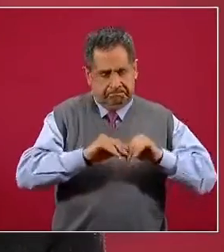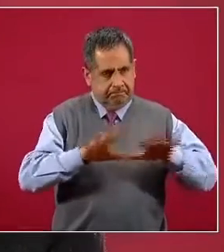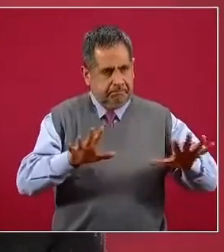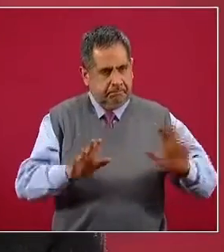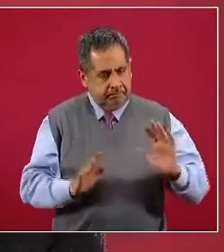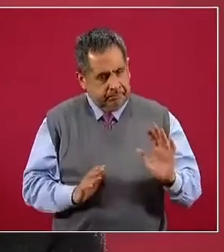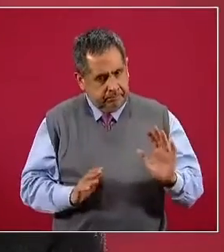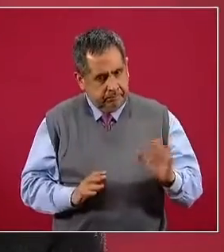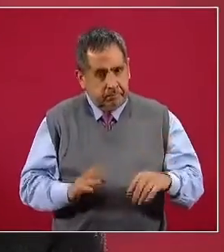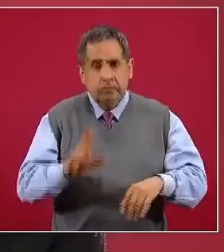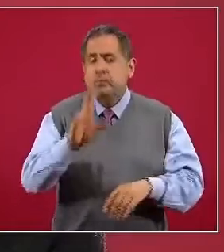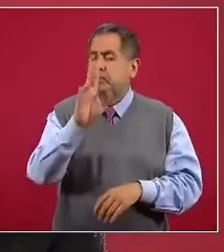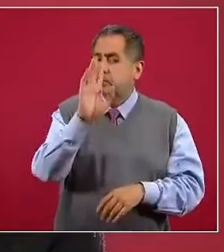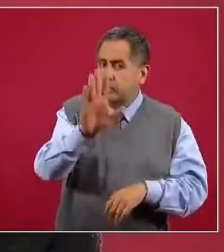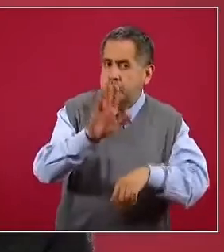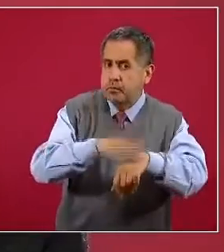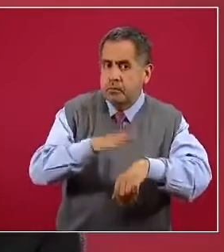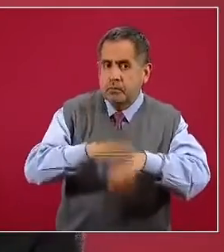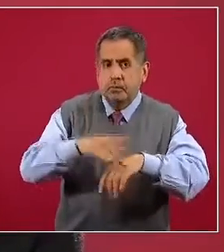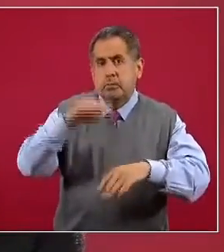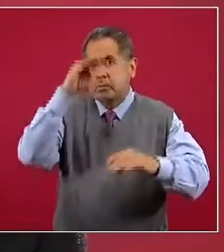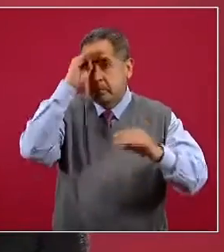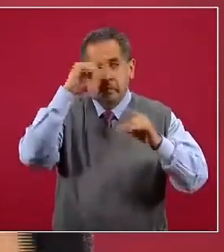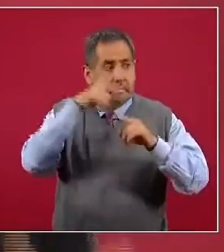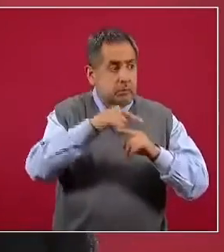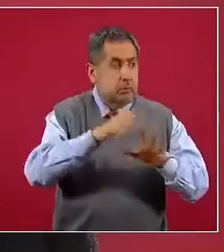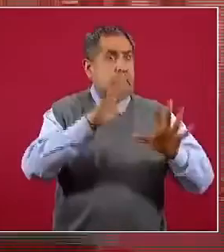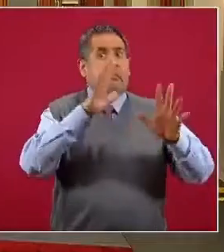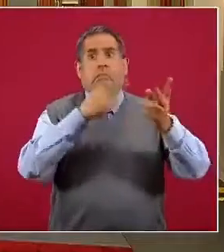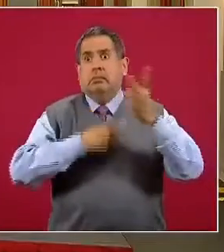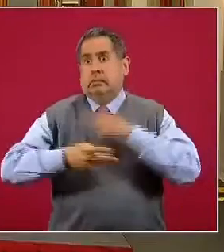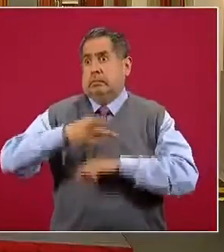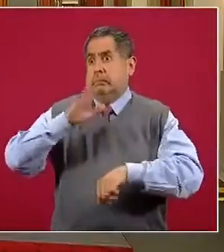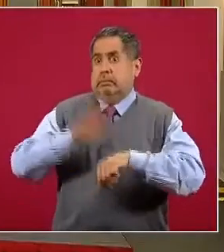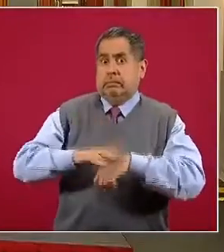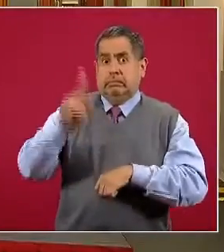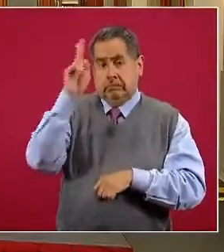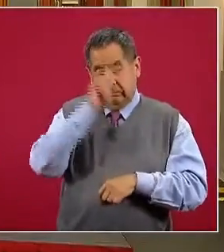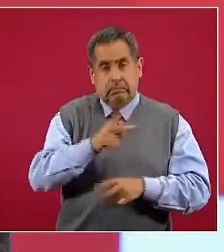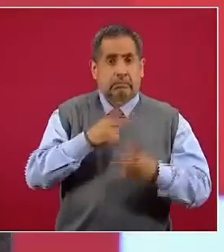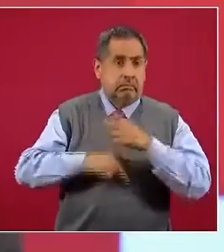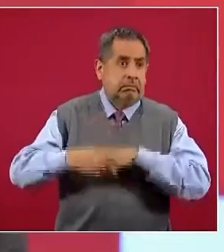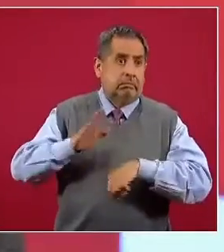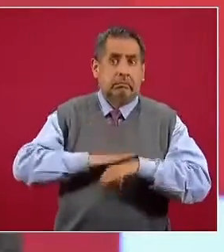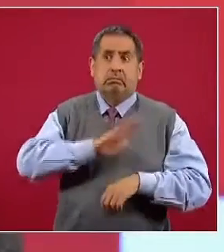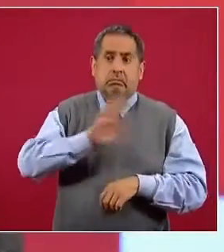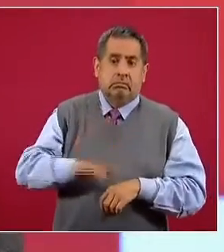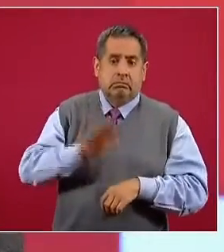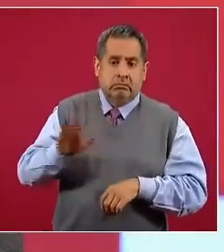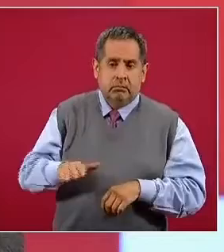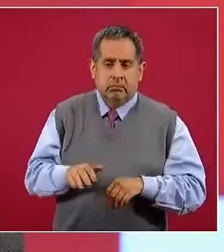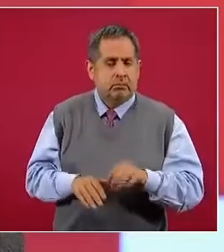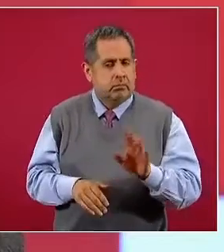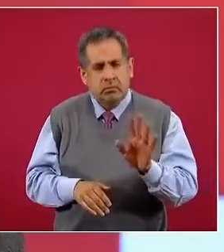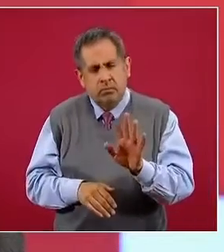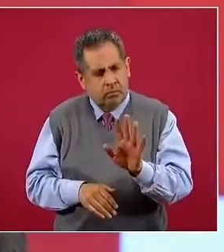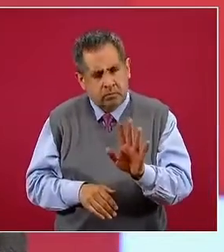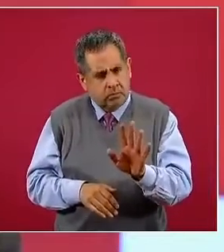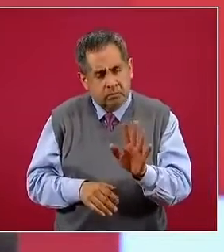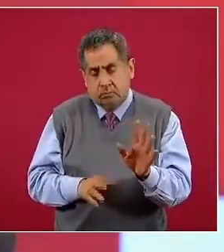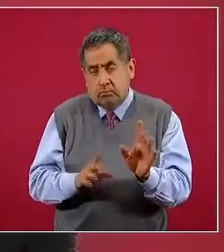interpretar esto como que representa un riesgo mayor de fallecer si es que se padece